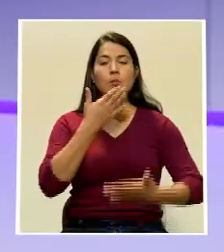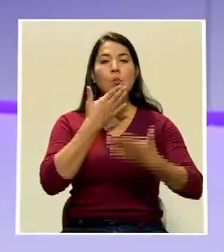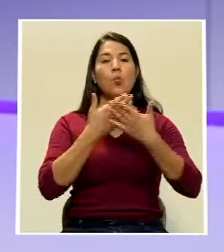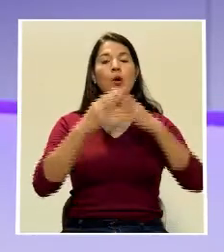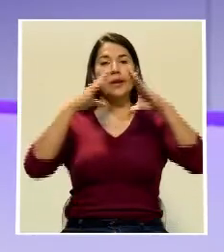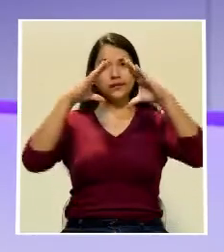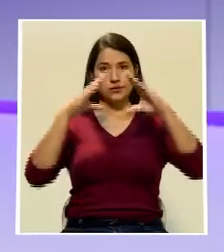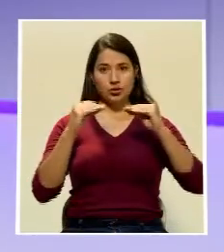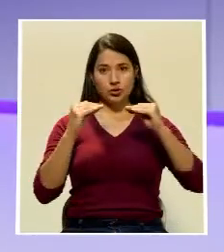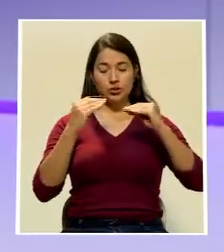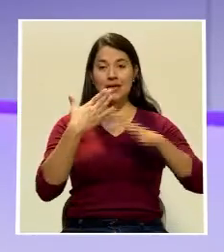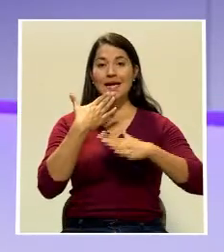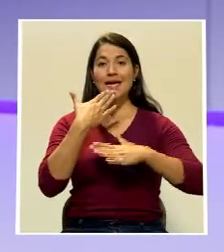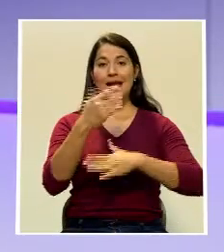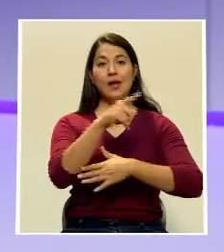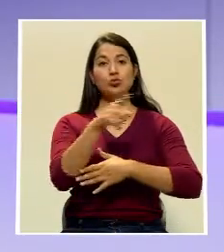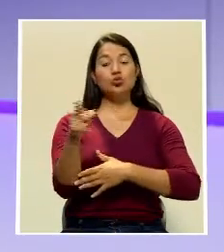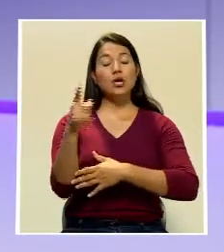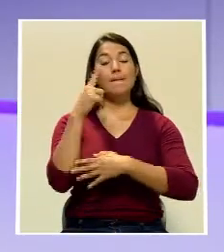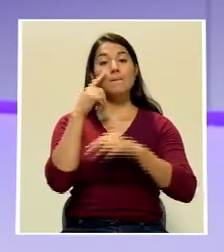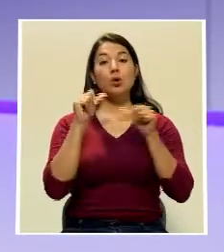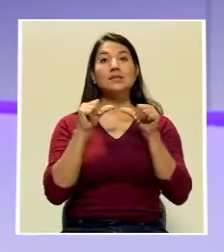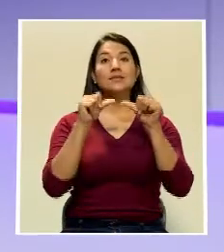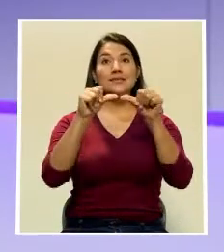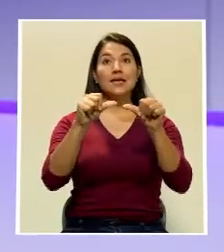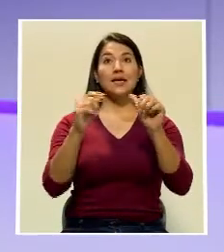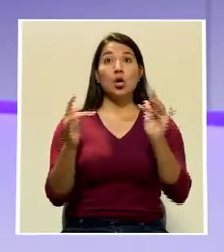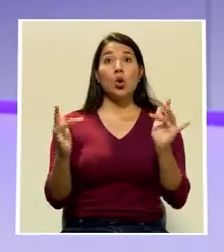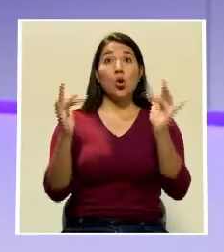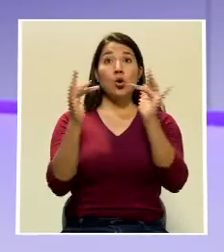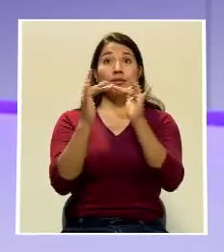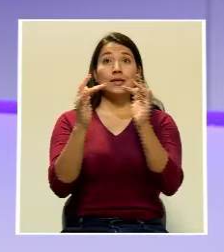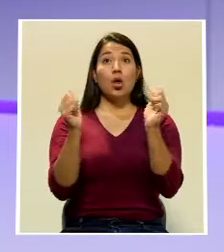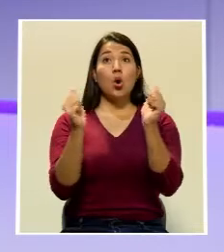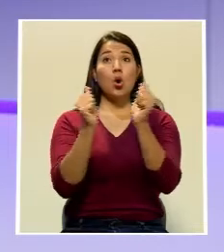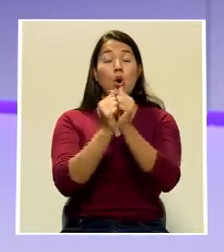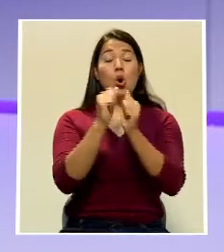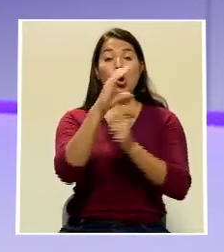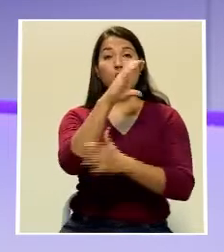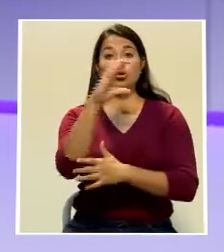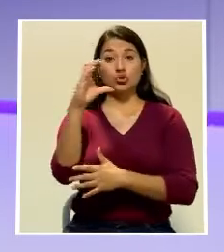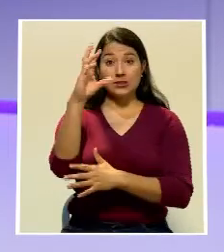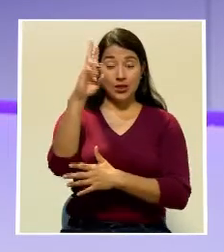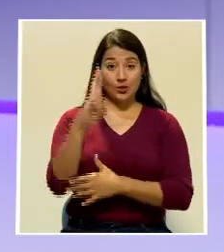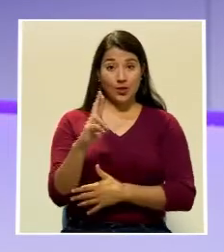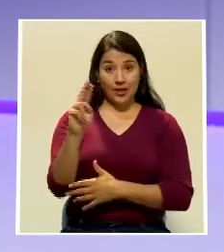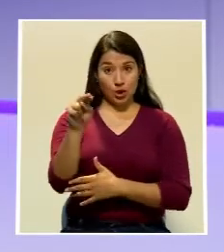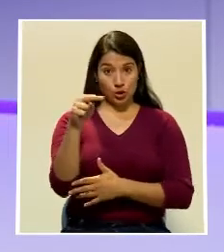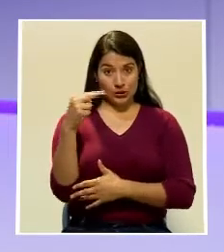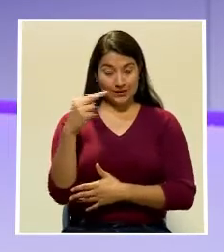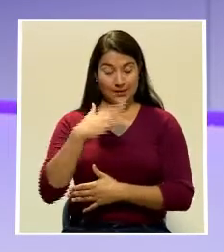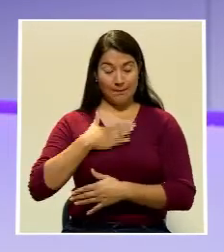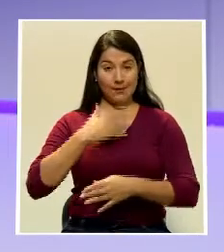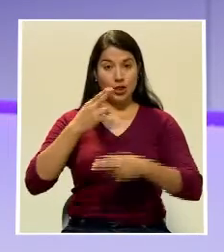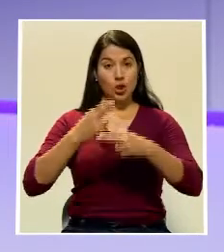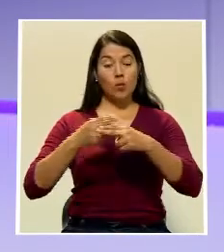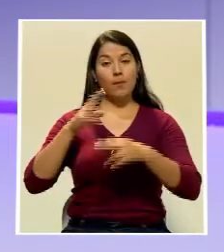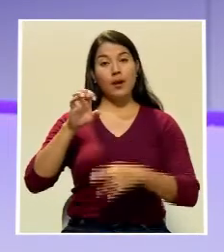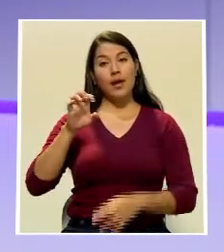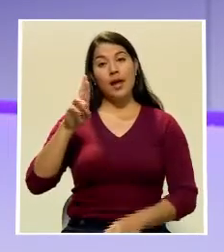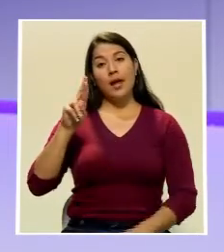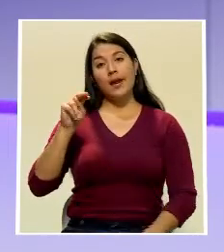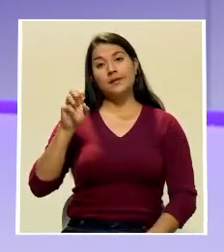noches. Gracias por continuar conectados a la señal de Costa Rica Noticias. Soy Ernesto